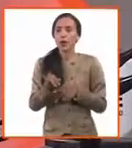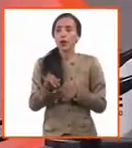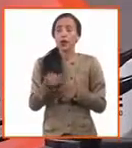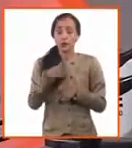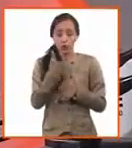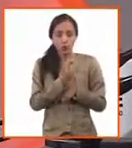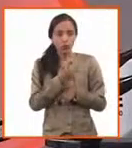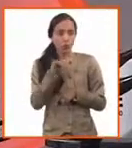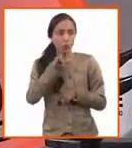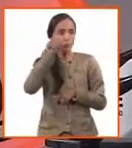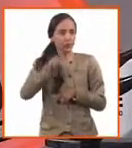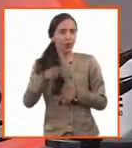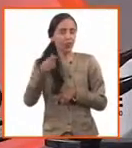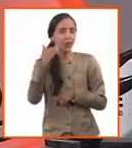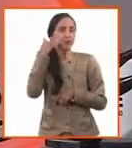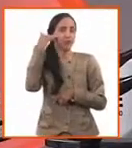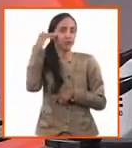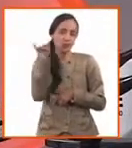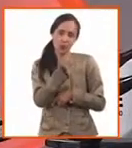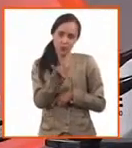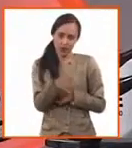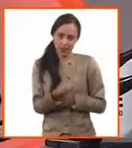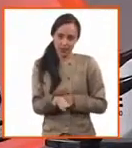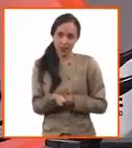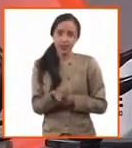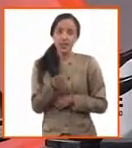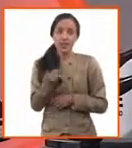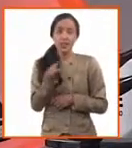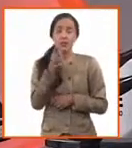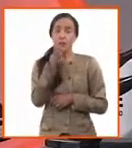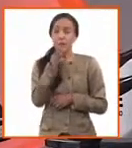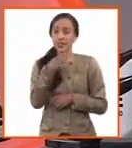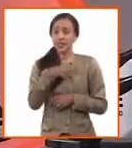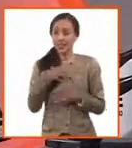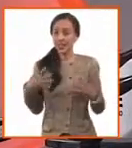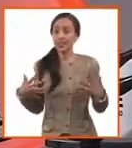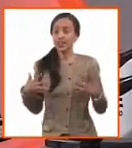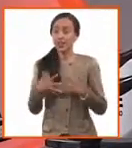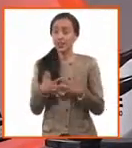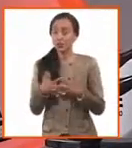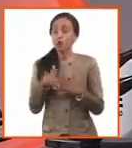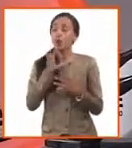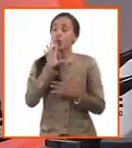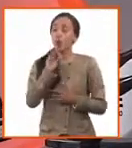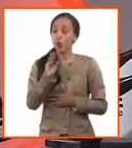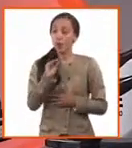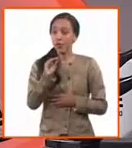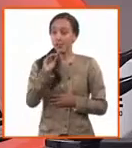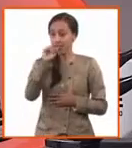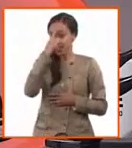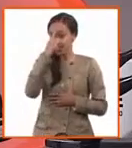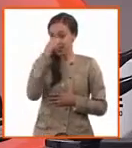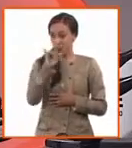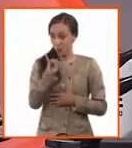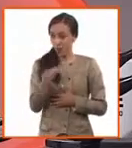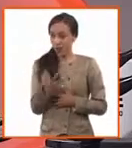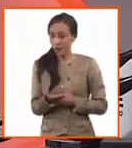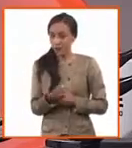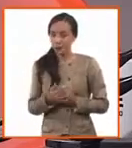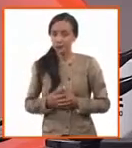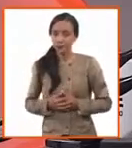y eso un poco es nada tiene que ver con con lo que él es goza y creo que trata